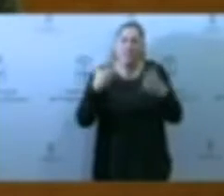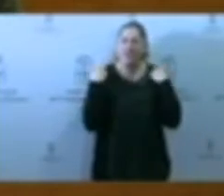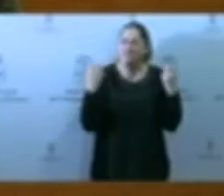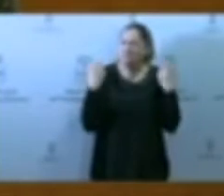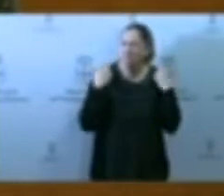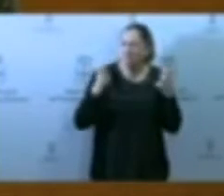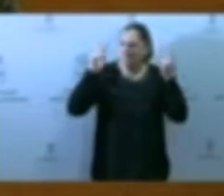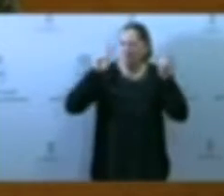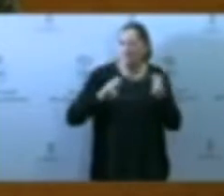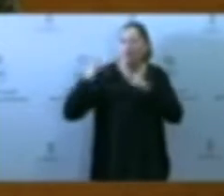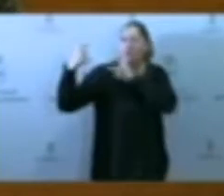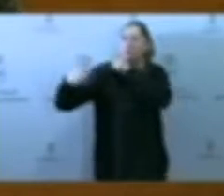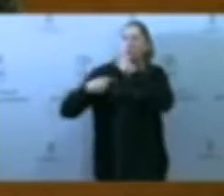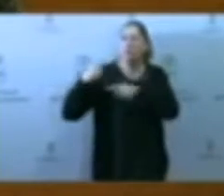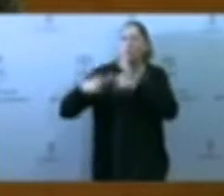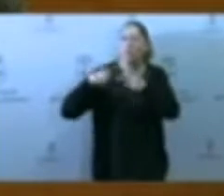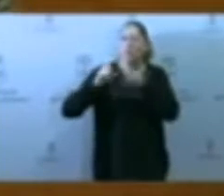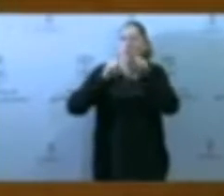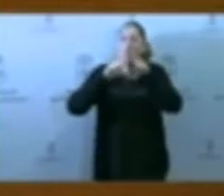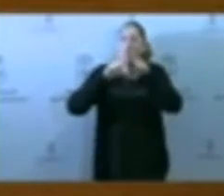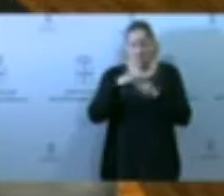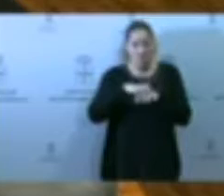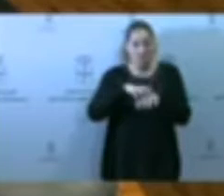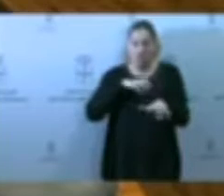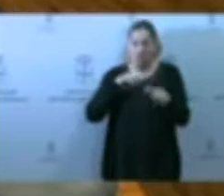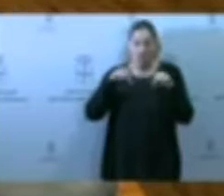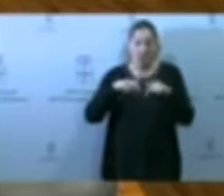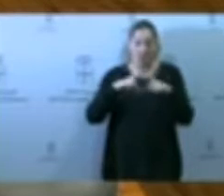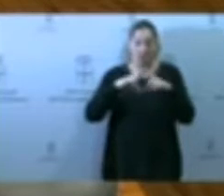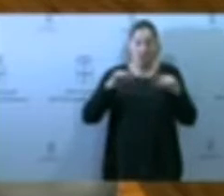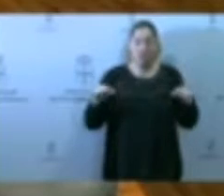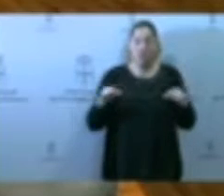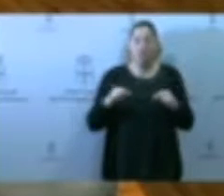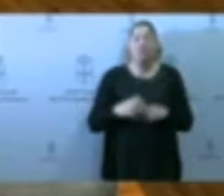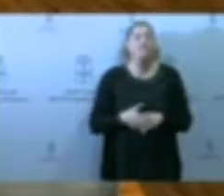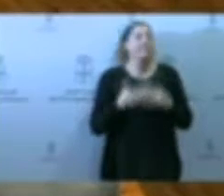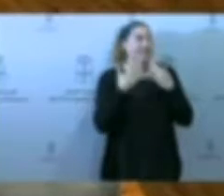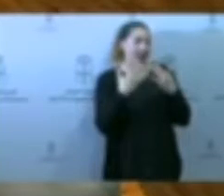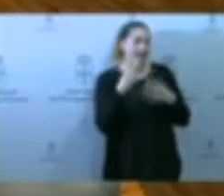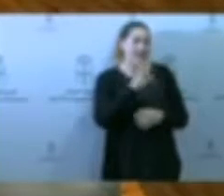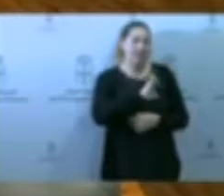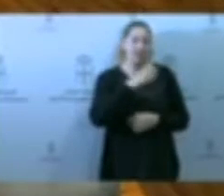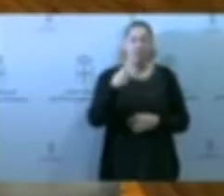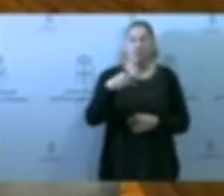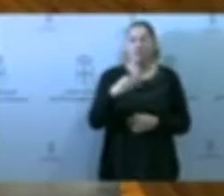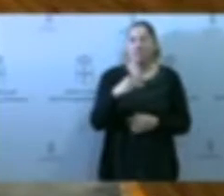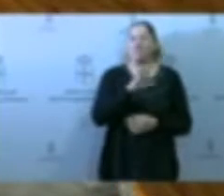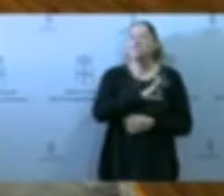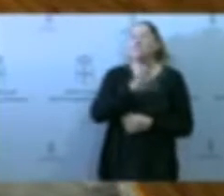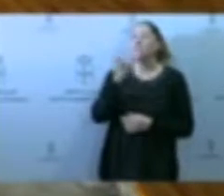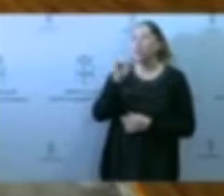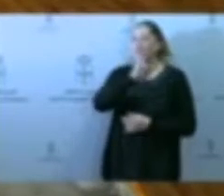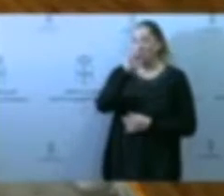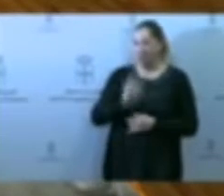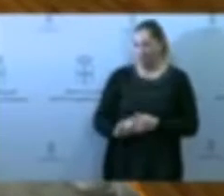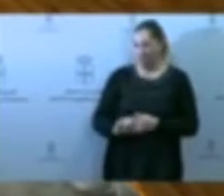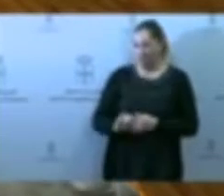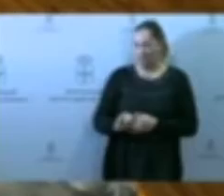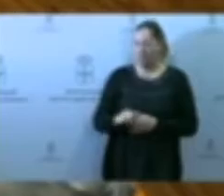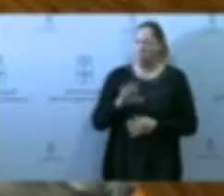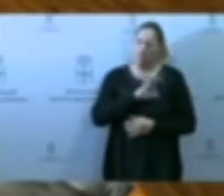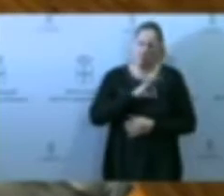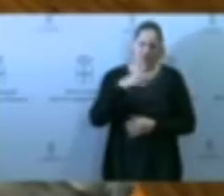materia de sucesión de la empresa familiar asturiana? Gracias, señor presidente. Señora Fernández tiene la palabra. Señor presidente,